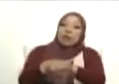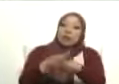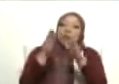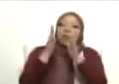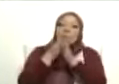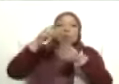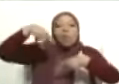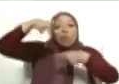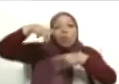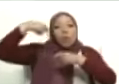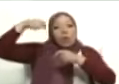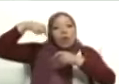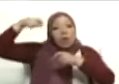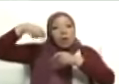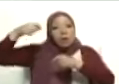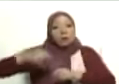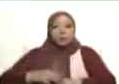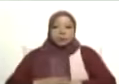video.